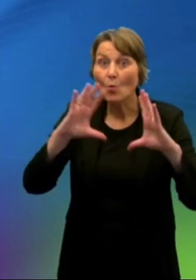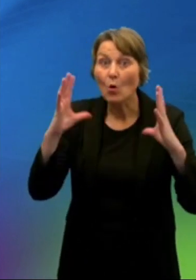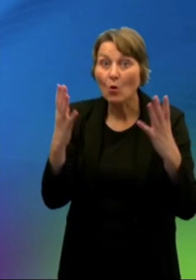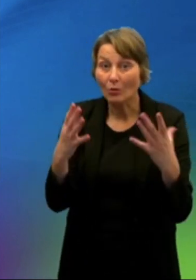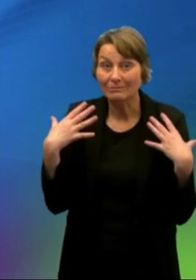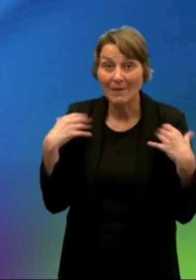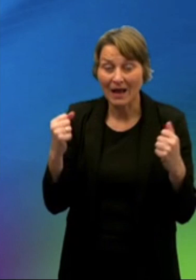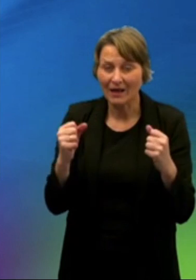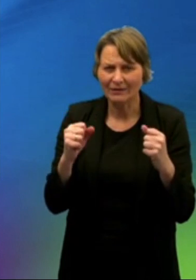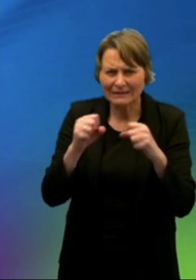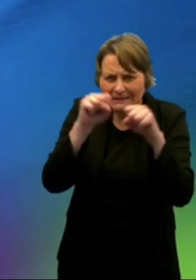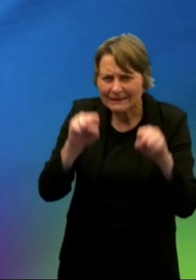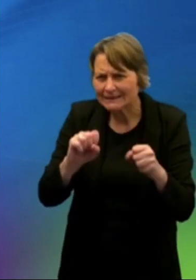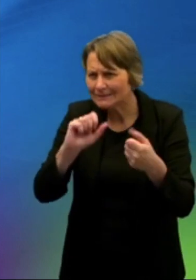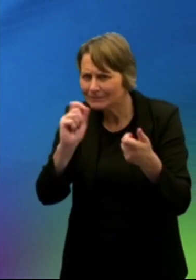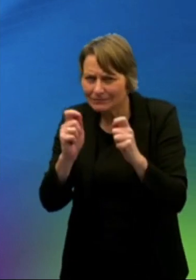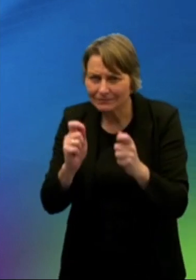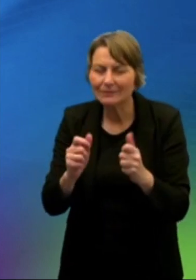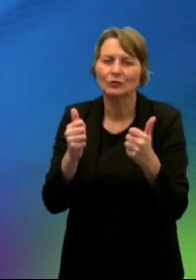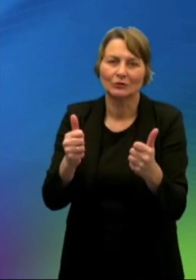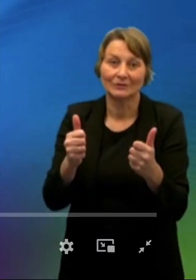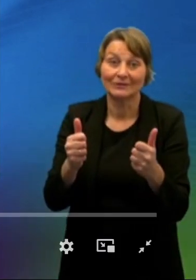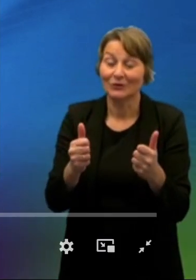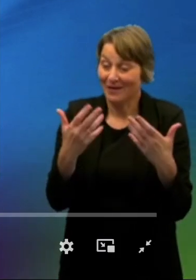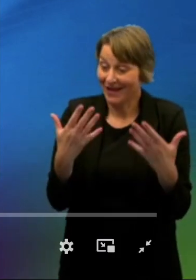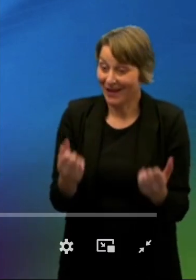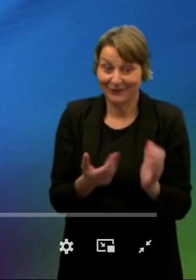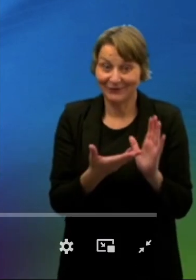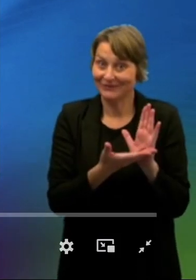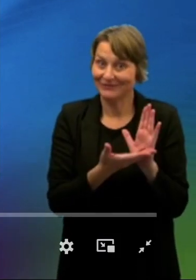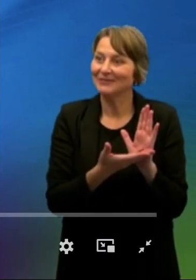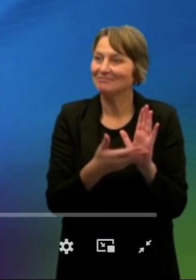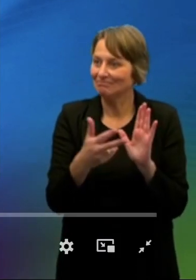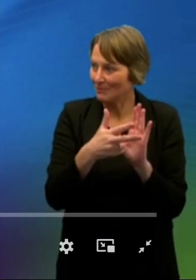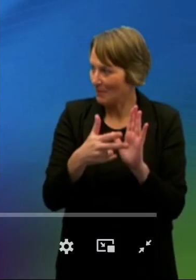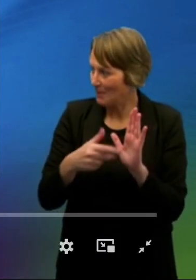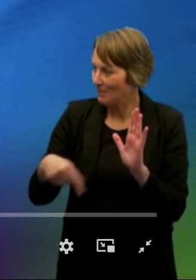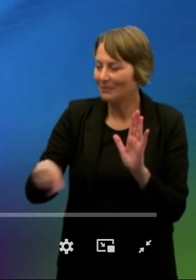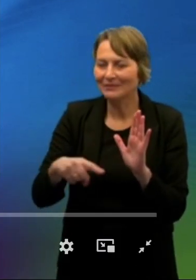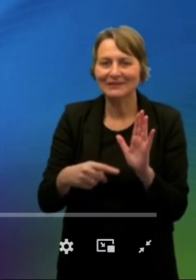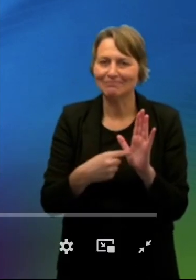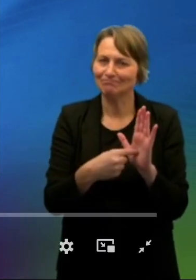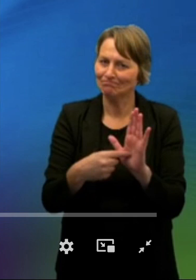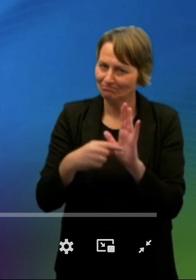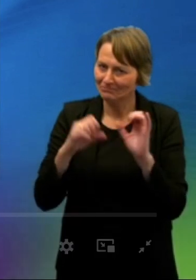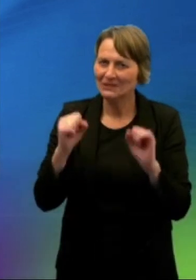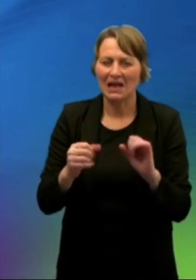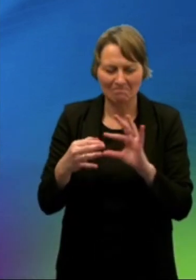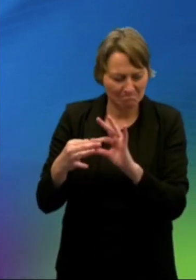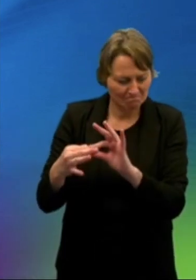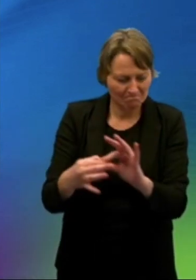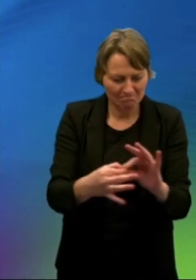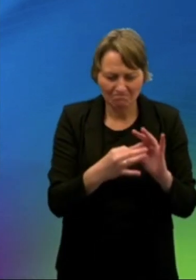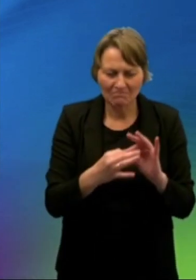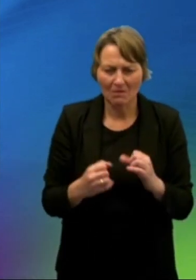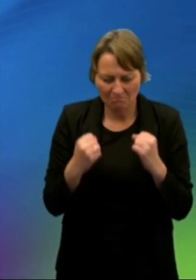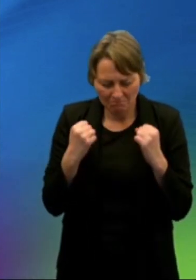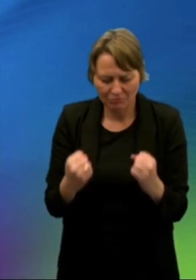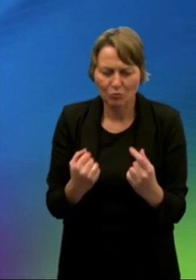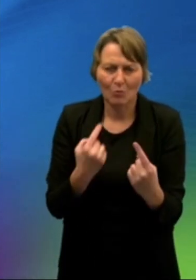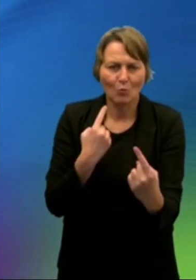evidencia que es posible trabajar juntos y fortalecer el diálogo y la búsqueda de la paz que nos permita asegurar la